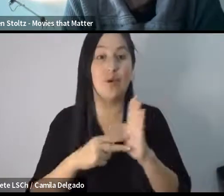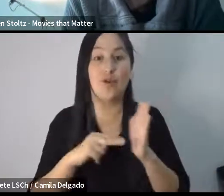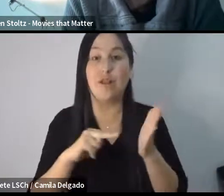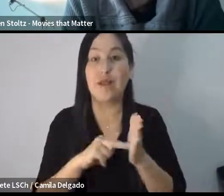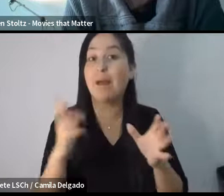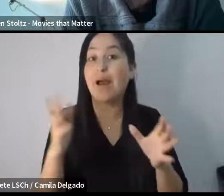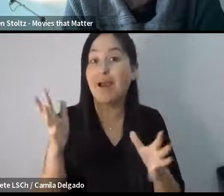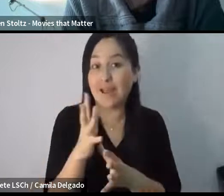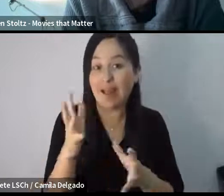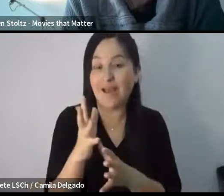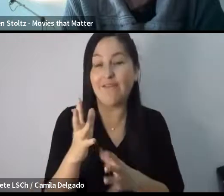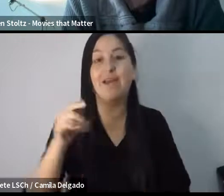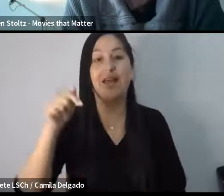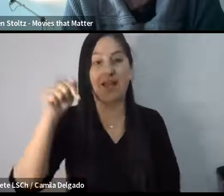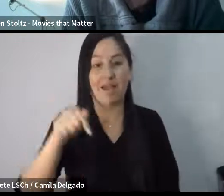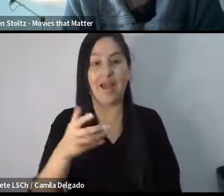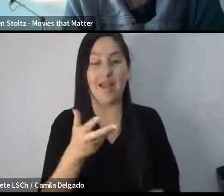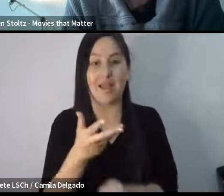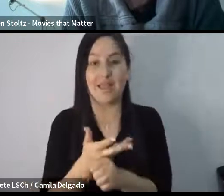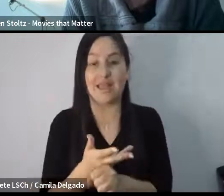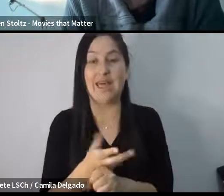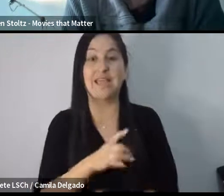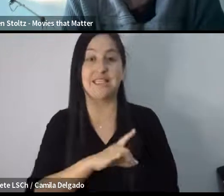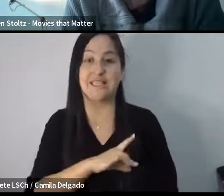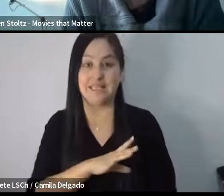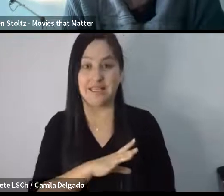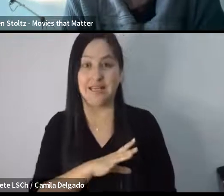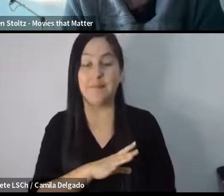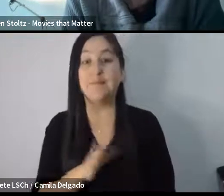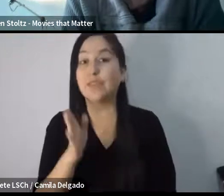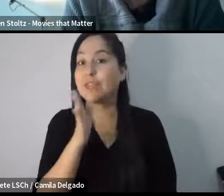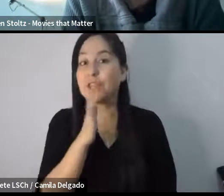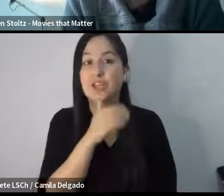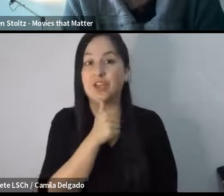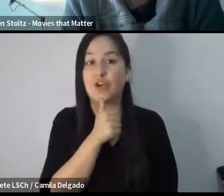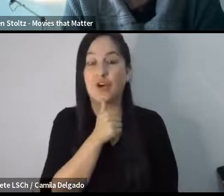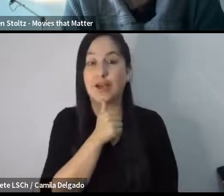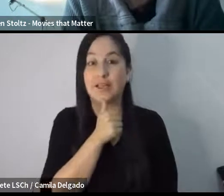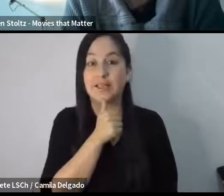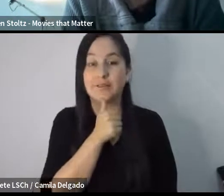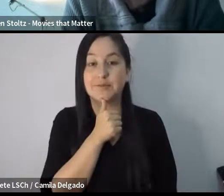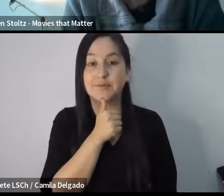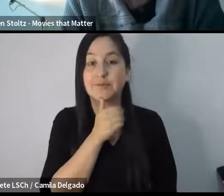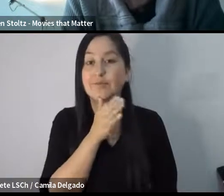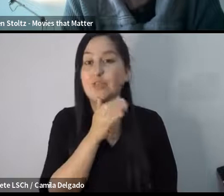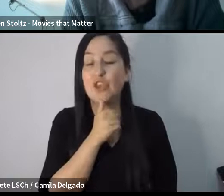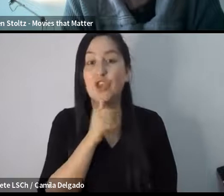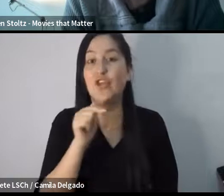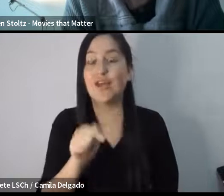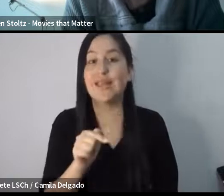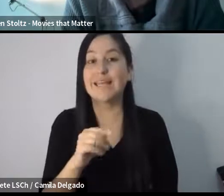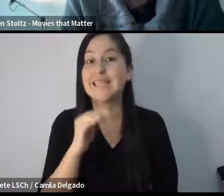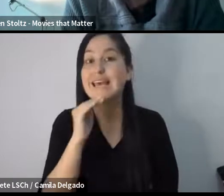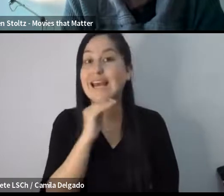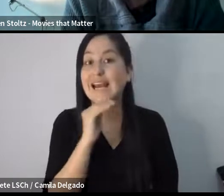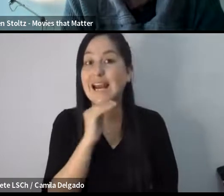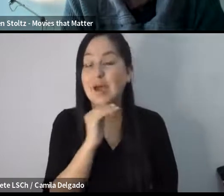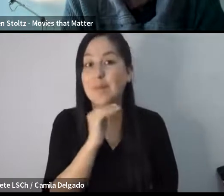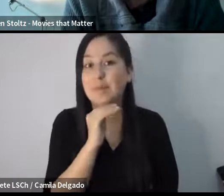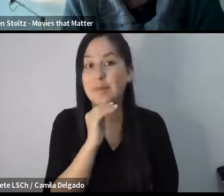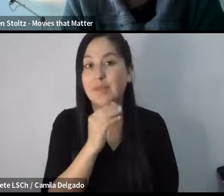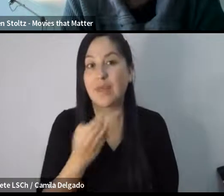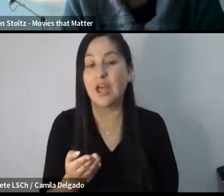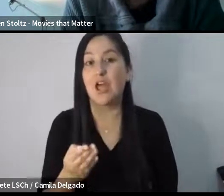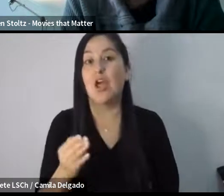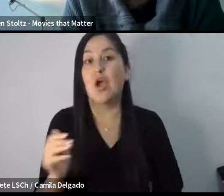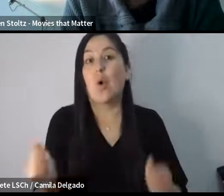Chile. No tenemos esa fluidez con la